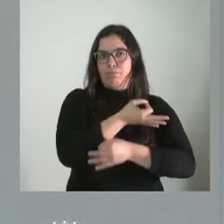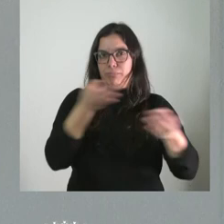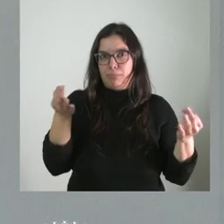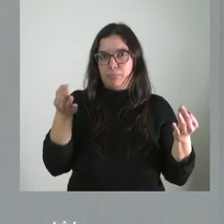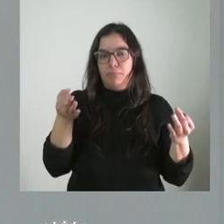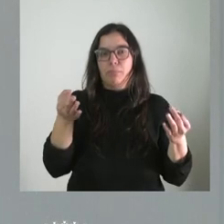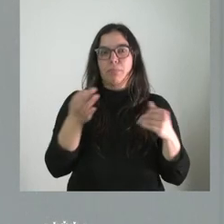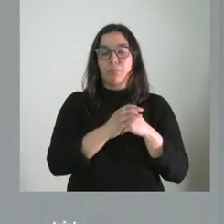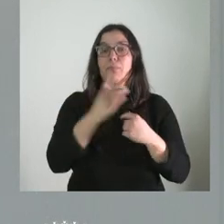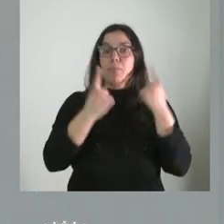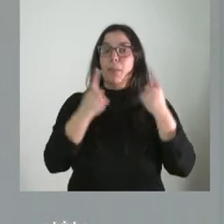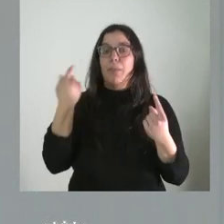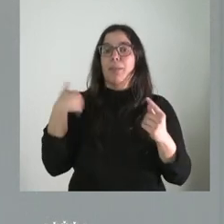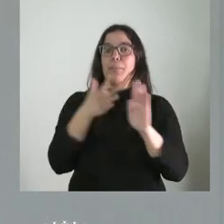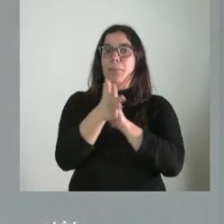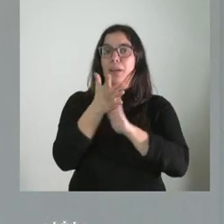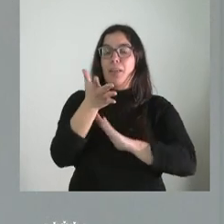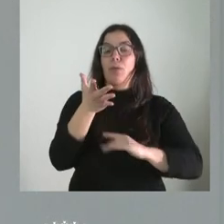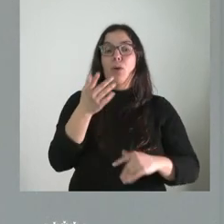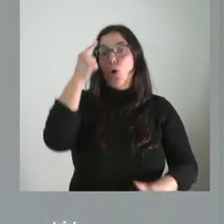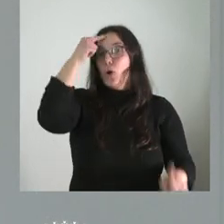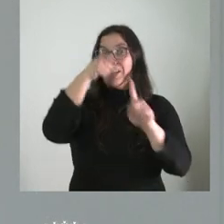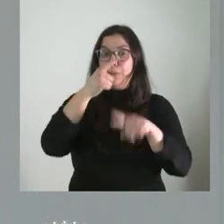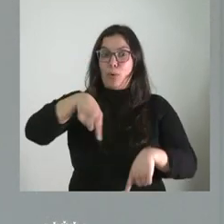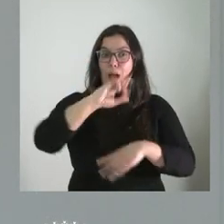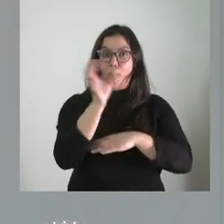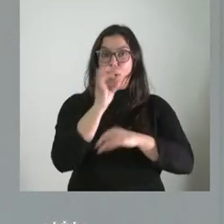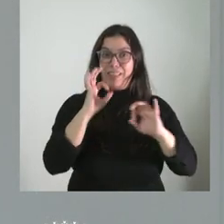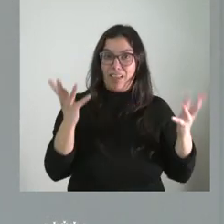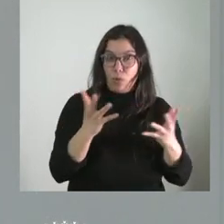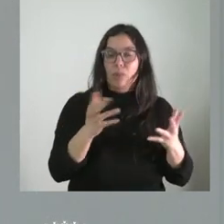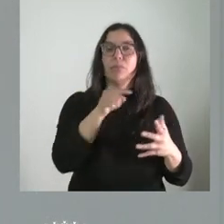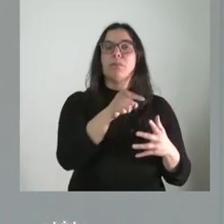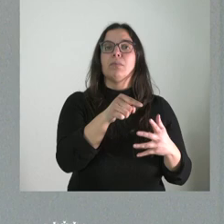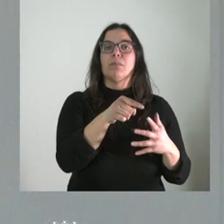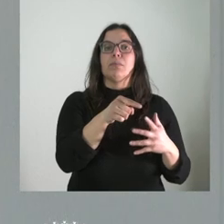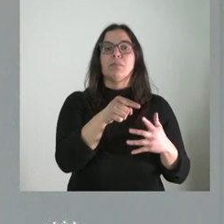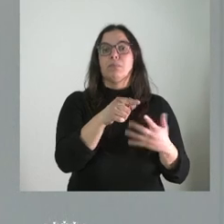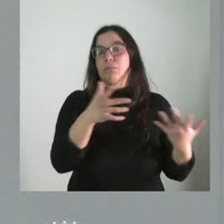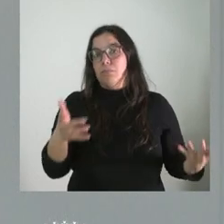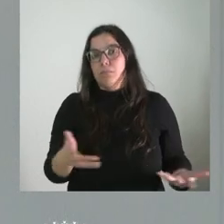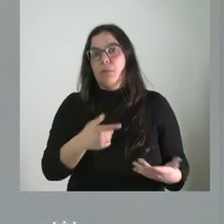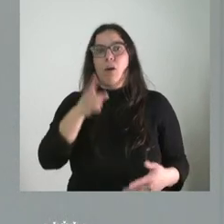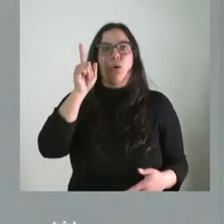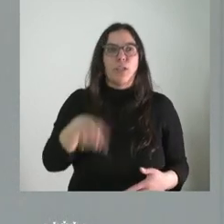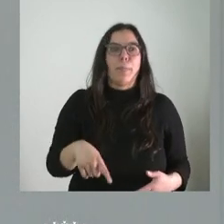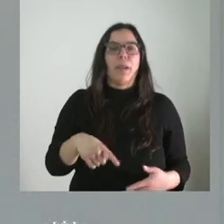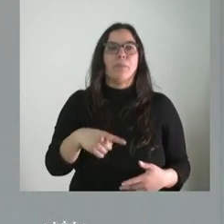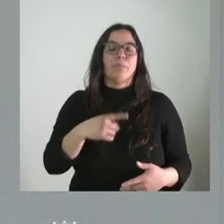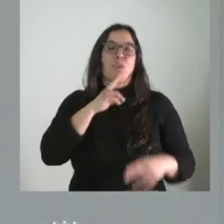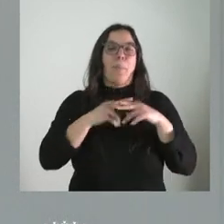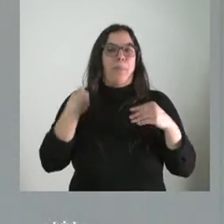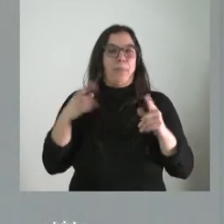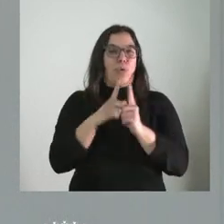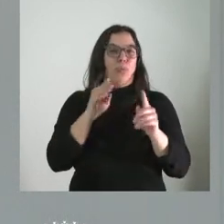el más de una ocasión hemos explicado que el objetivo básico estas unidades de soporte vital básico también lo que llamamos a veces móviles